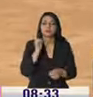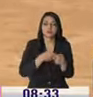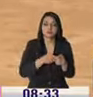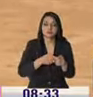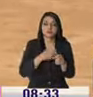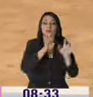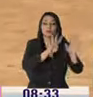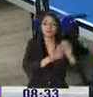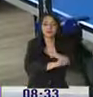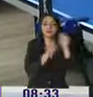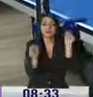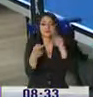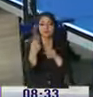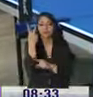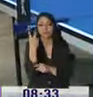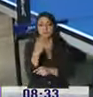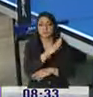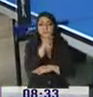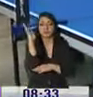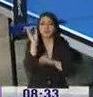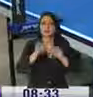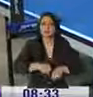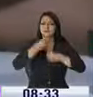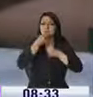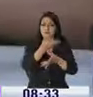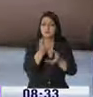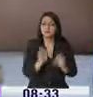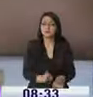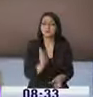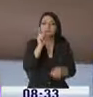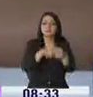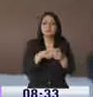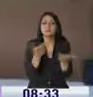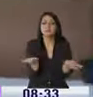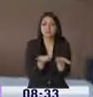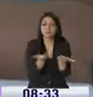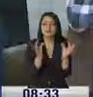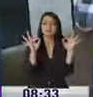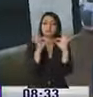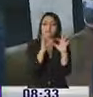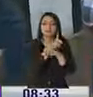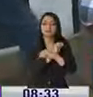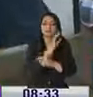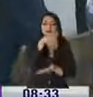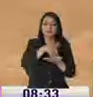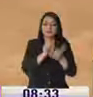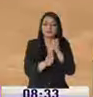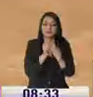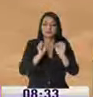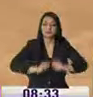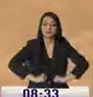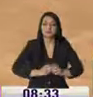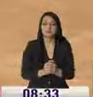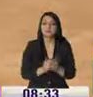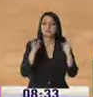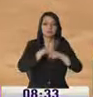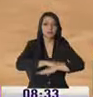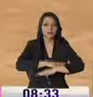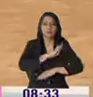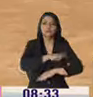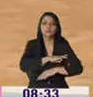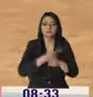a 12. Usted puede encontrar la información para las inscripciones en las redes sociales del Centro Deportivo. Esto es gratuito, maneja el